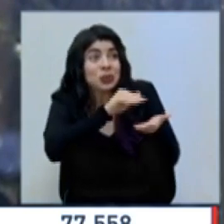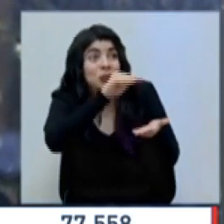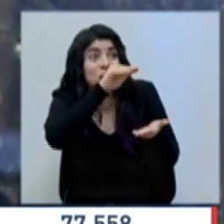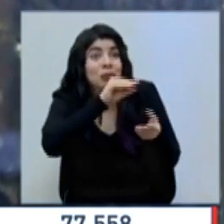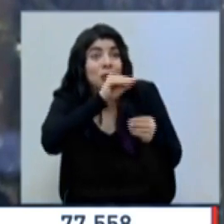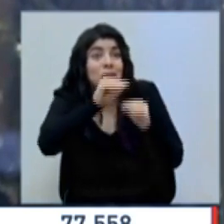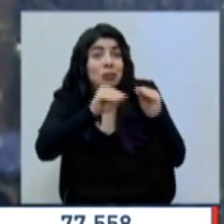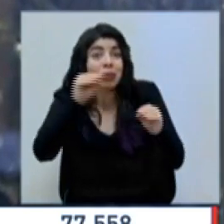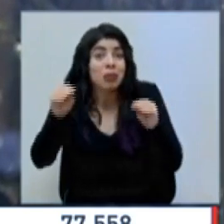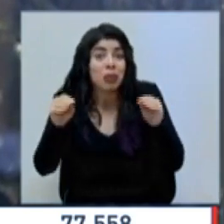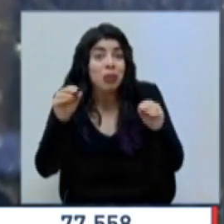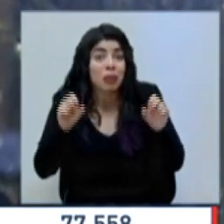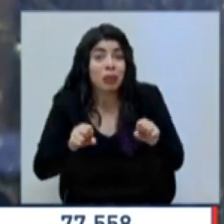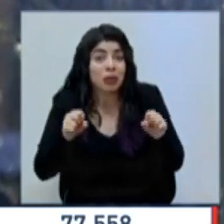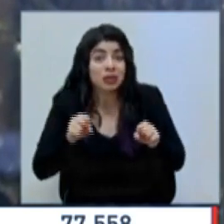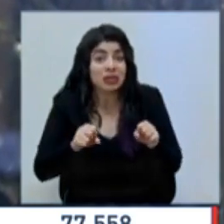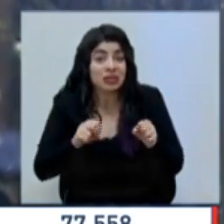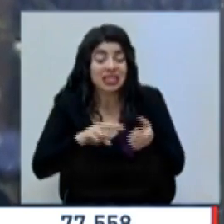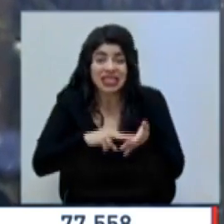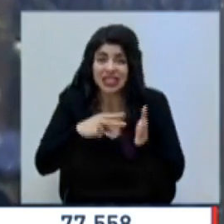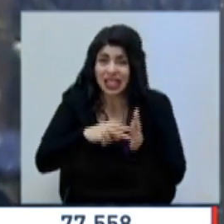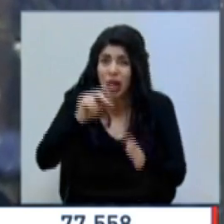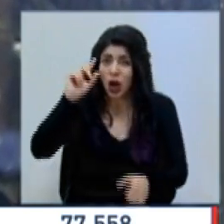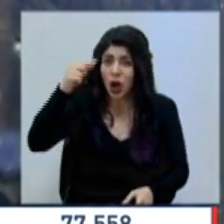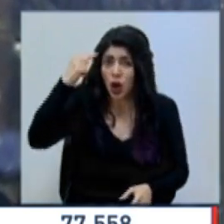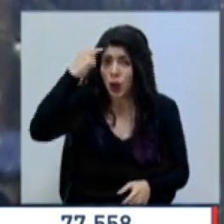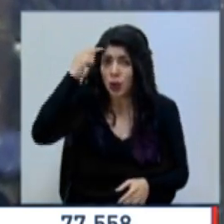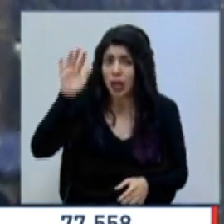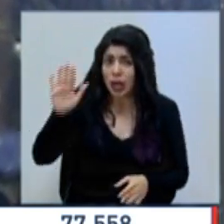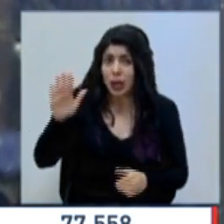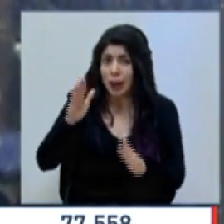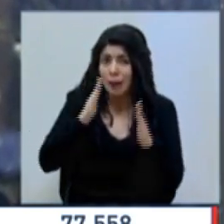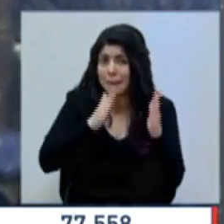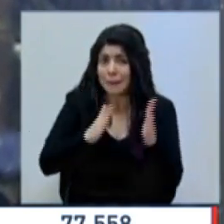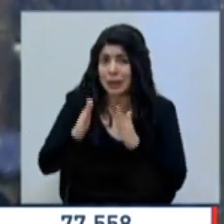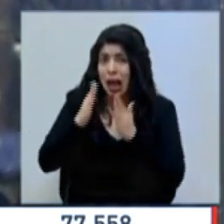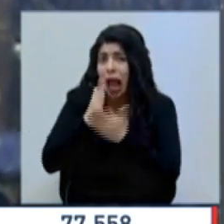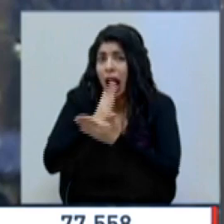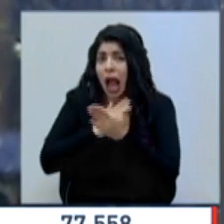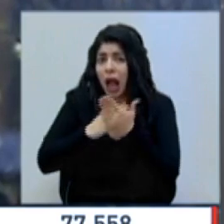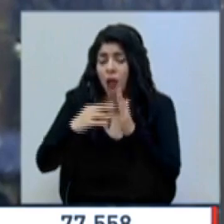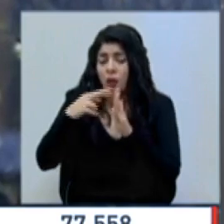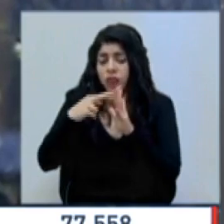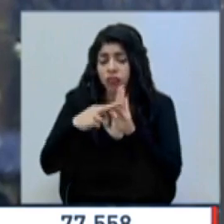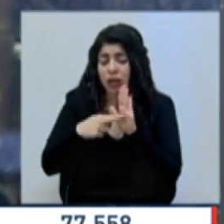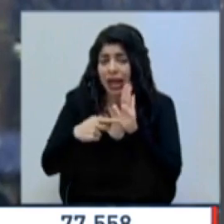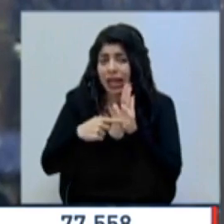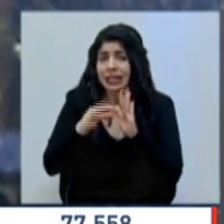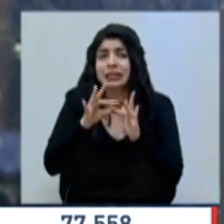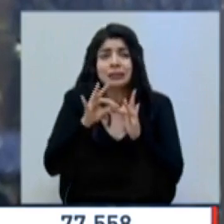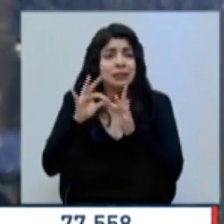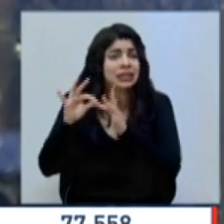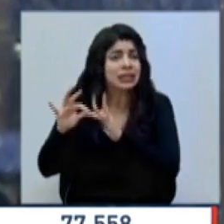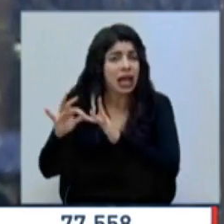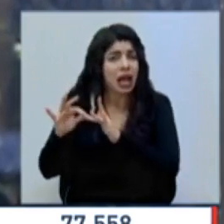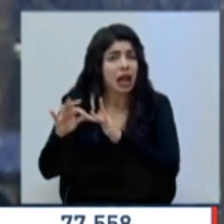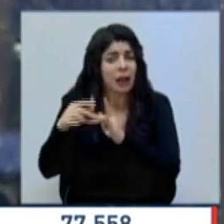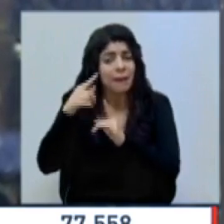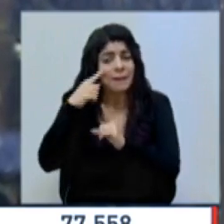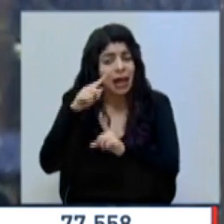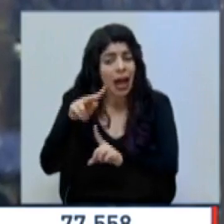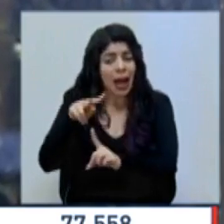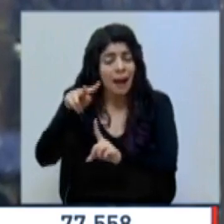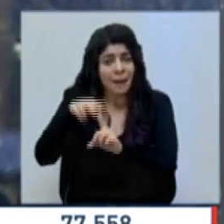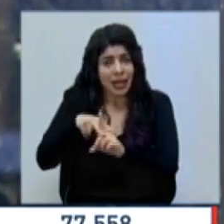don Alexander, está el gobierno planteándose algunas medidas especiales de